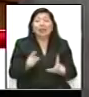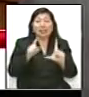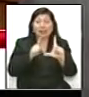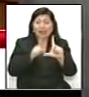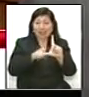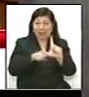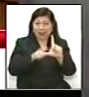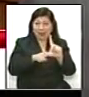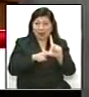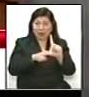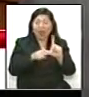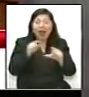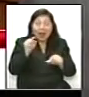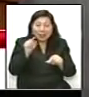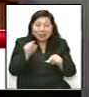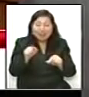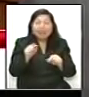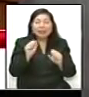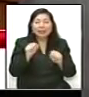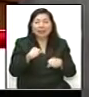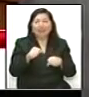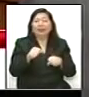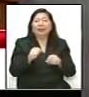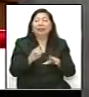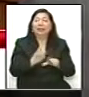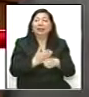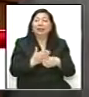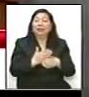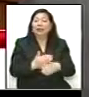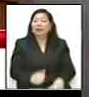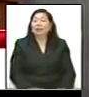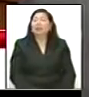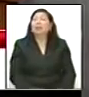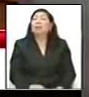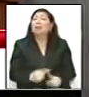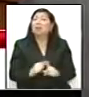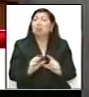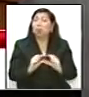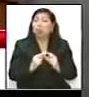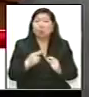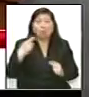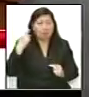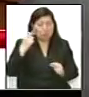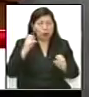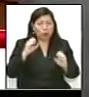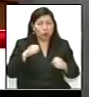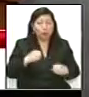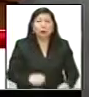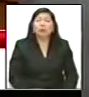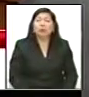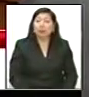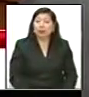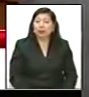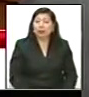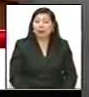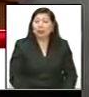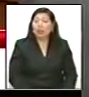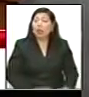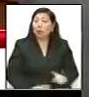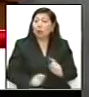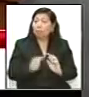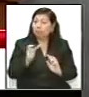Luminoso, y ahí reconocemos que participamos varias fuerzas políticas, entre ellas